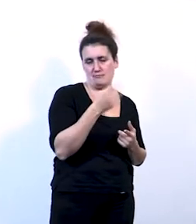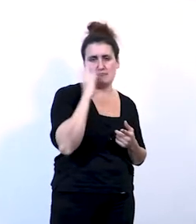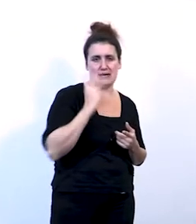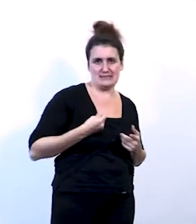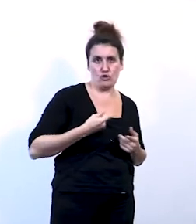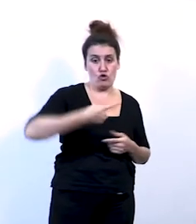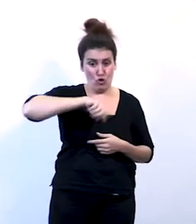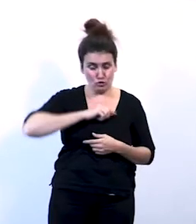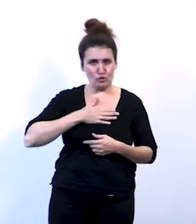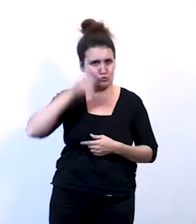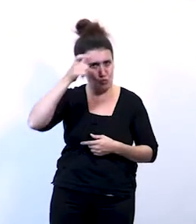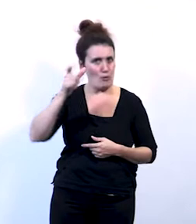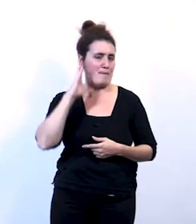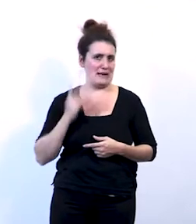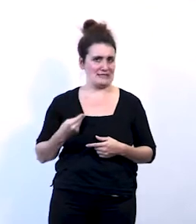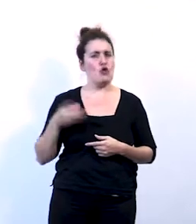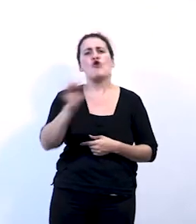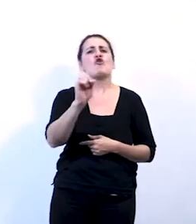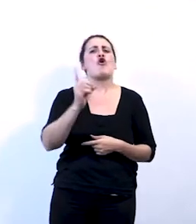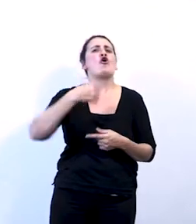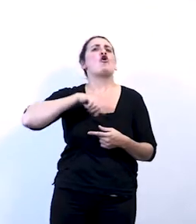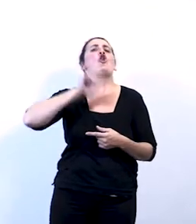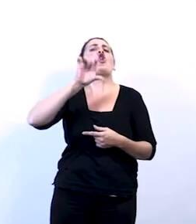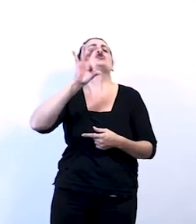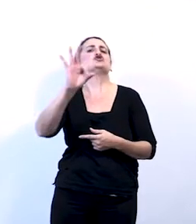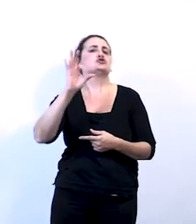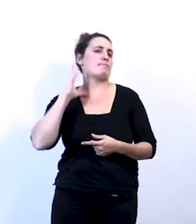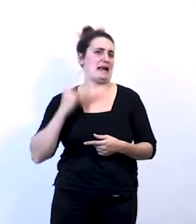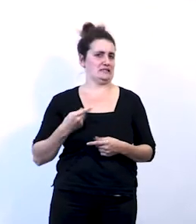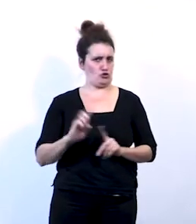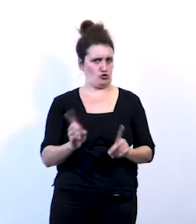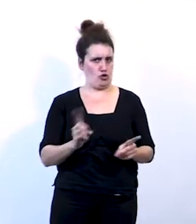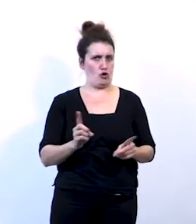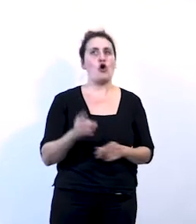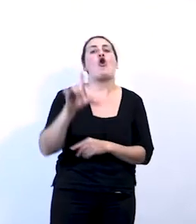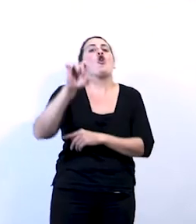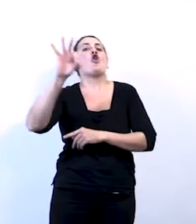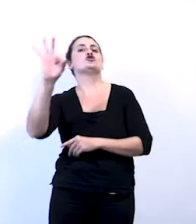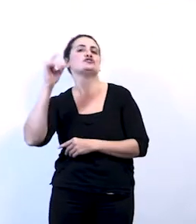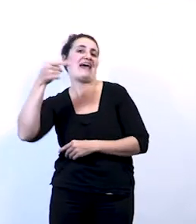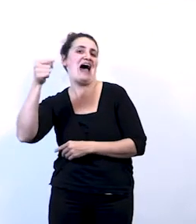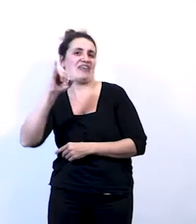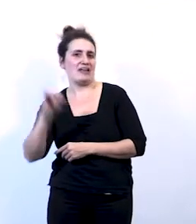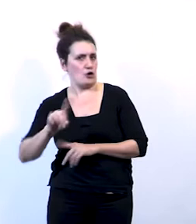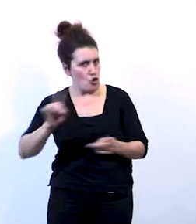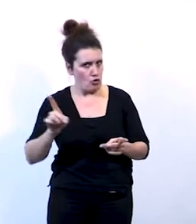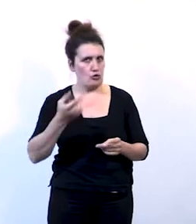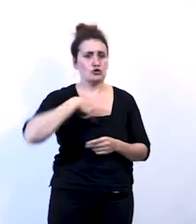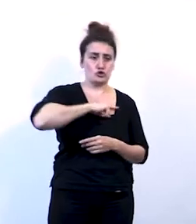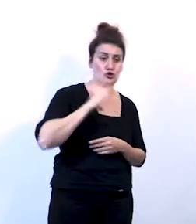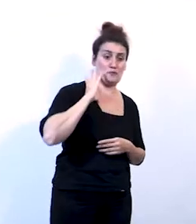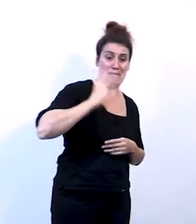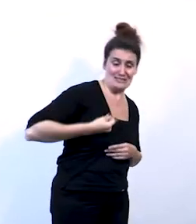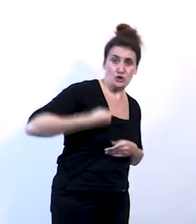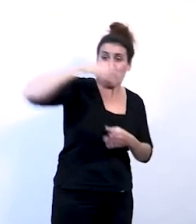somos el pueblo palestino, no somos los palestinos y no somos los de Gaza. Somos palestinos viviendo en